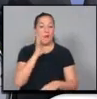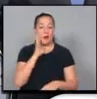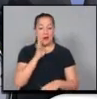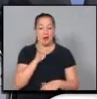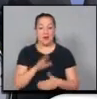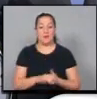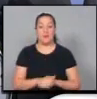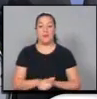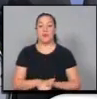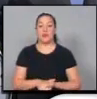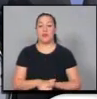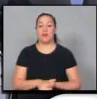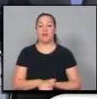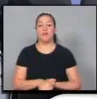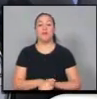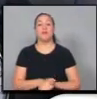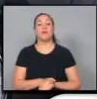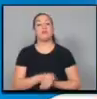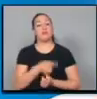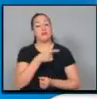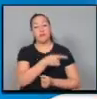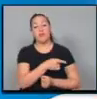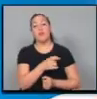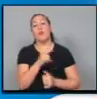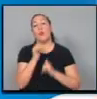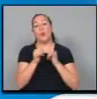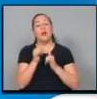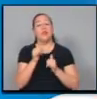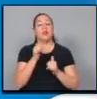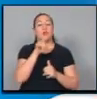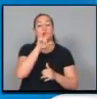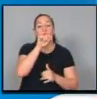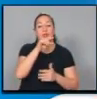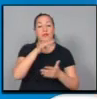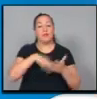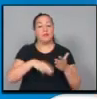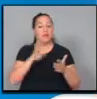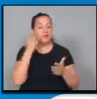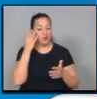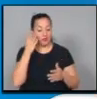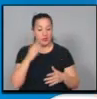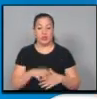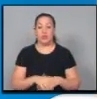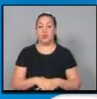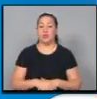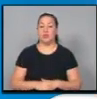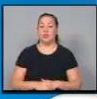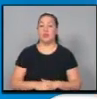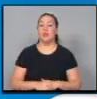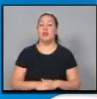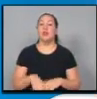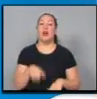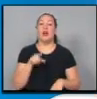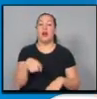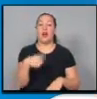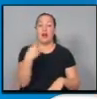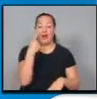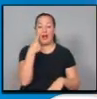con eso. Vamos con Claudio, vamos con este paseo por las redes. A ver, las redes sociales y la comunicación global hace